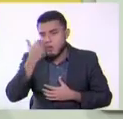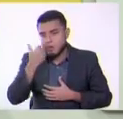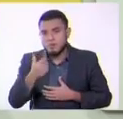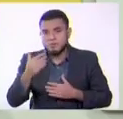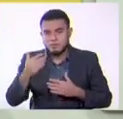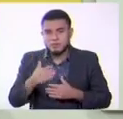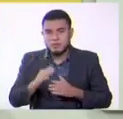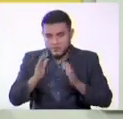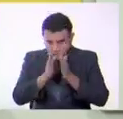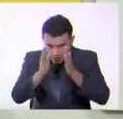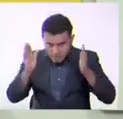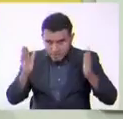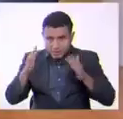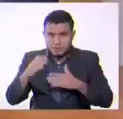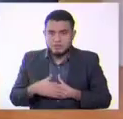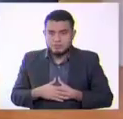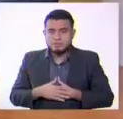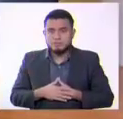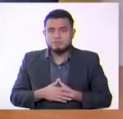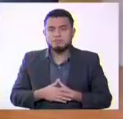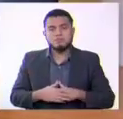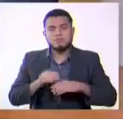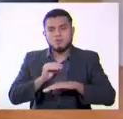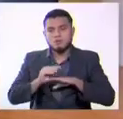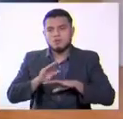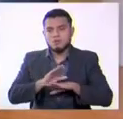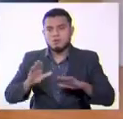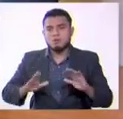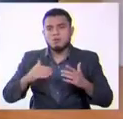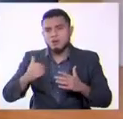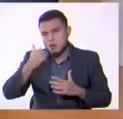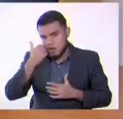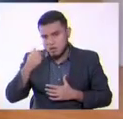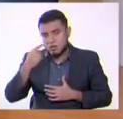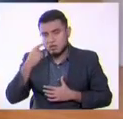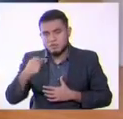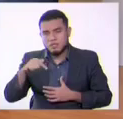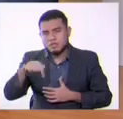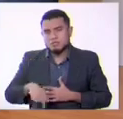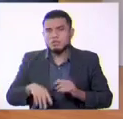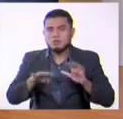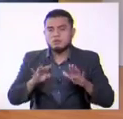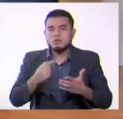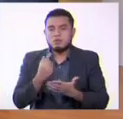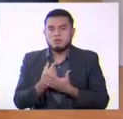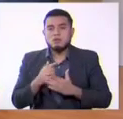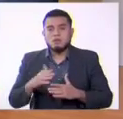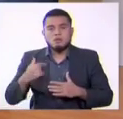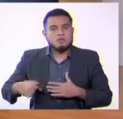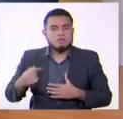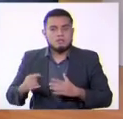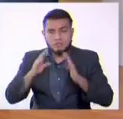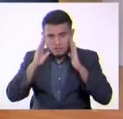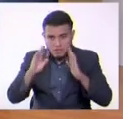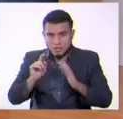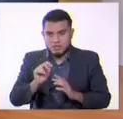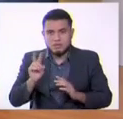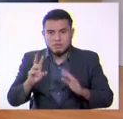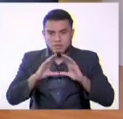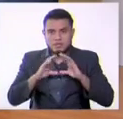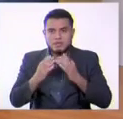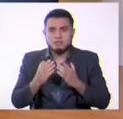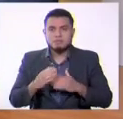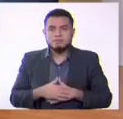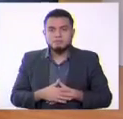generación. Bueno, un consejo final para los chicos que nos ven, estos chicos de 9º grado que están siempre atentos a la teleclase. Muy